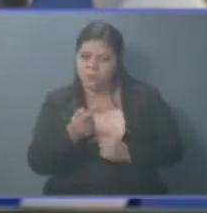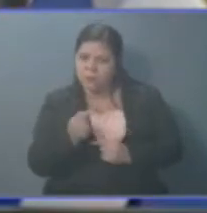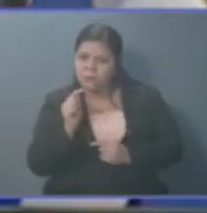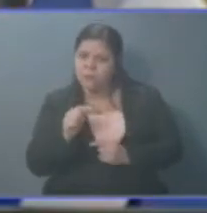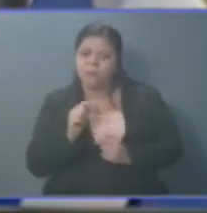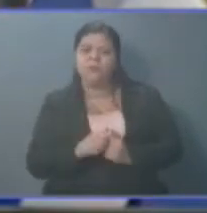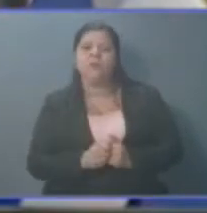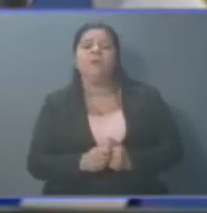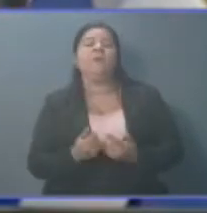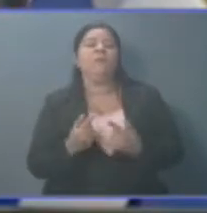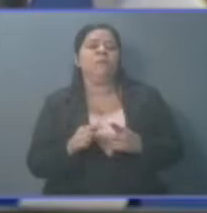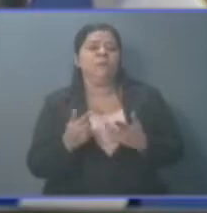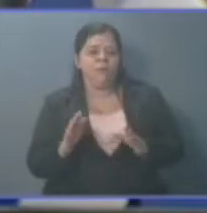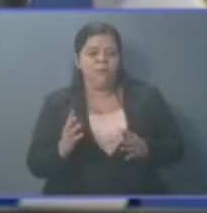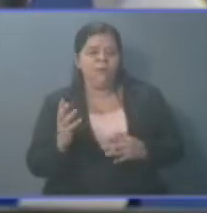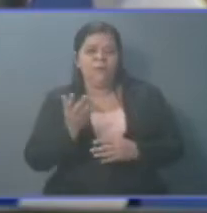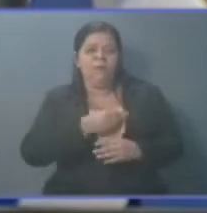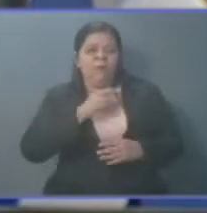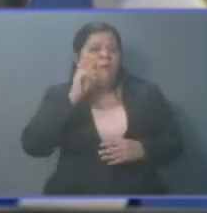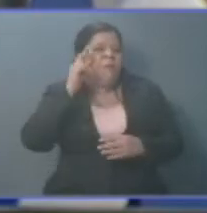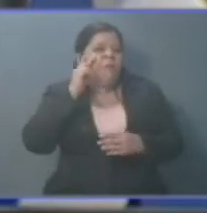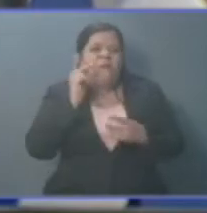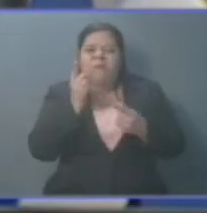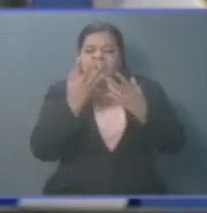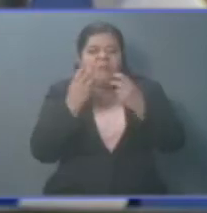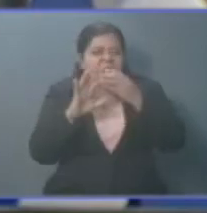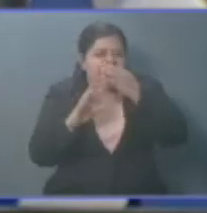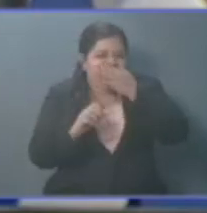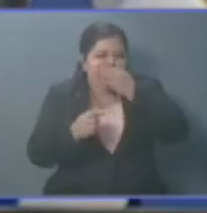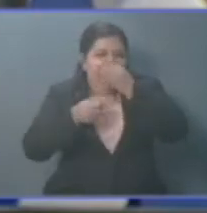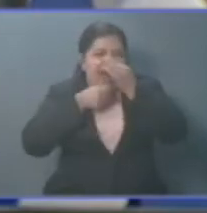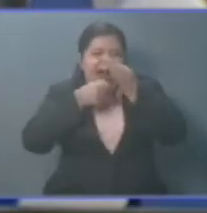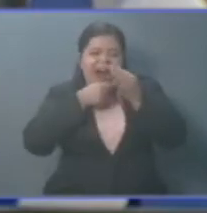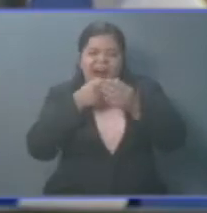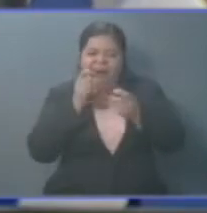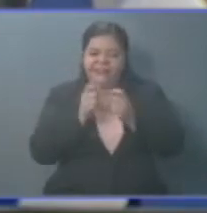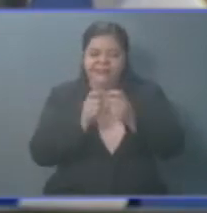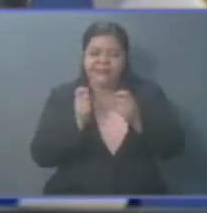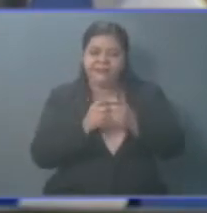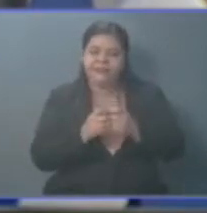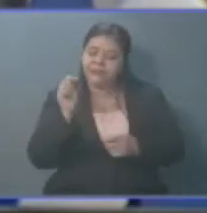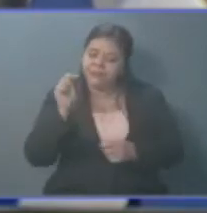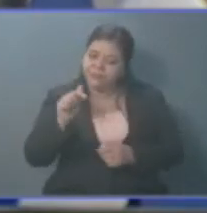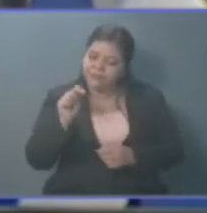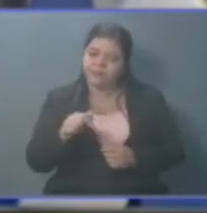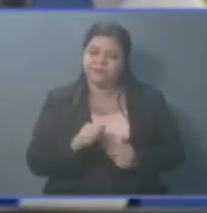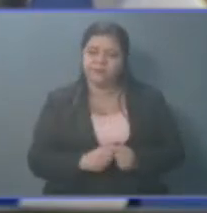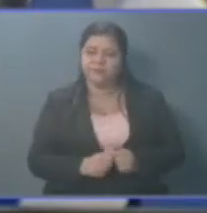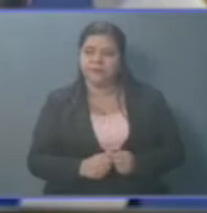tema de fondo es que no quieren entregar la información correspondiente. Y eso ha sido